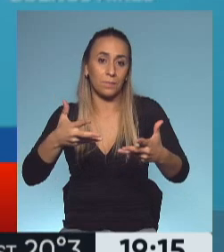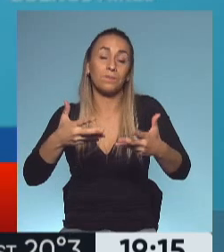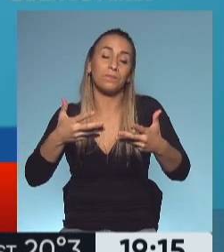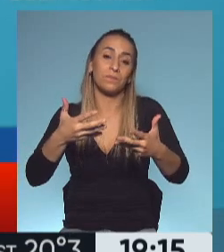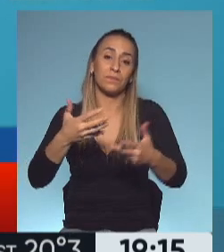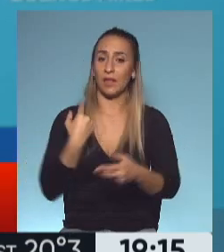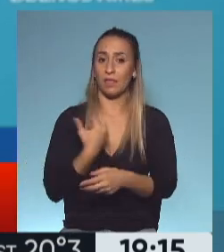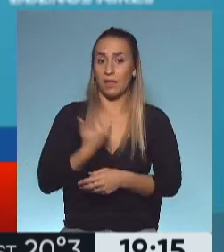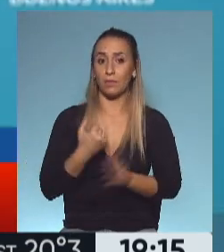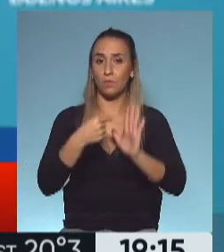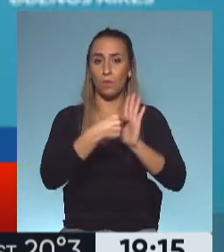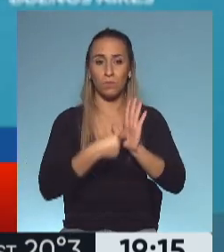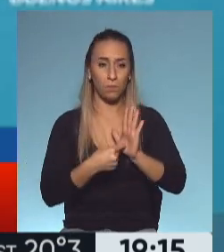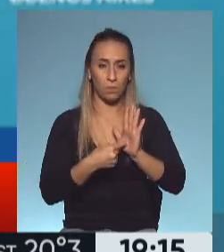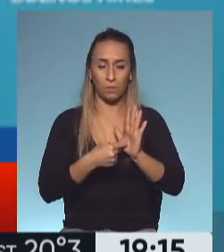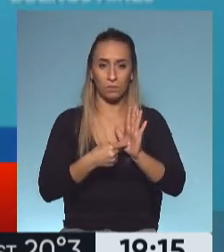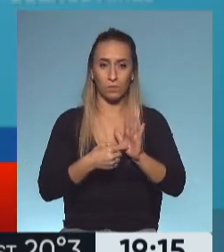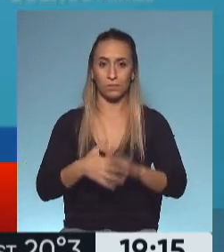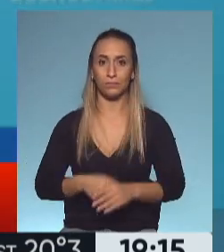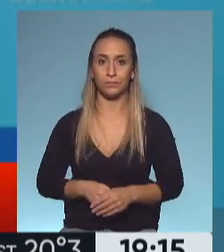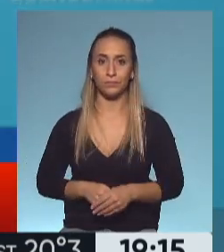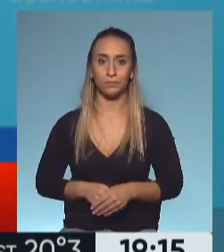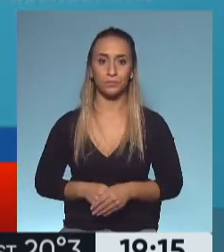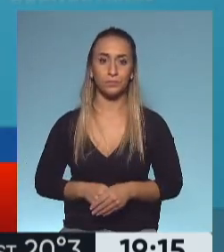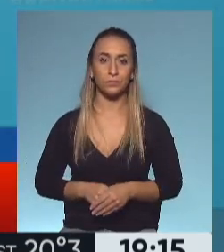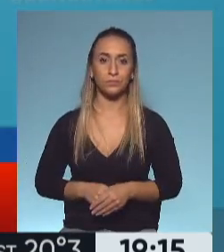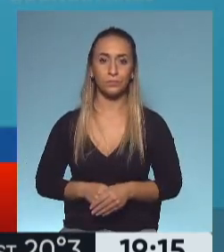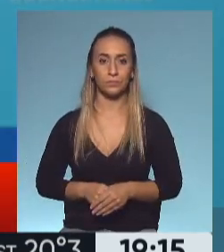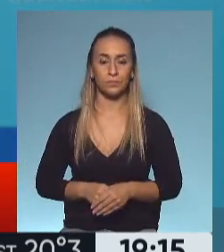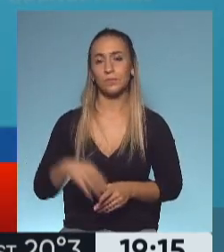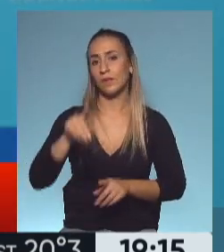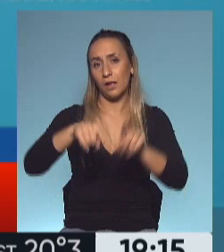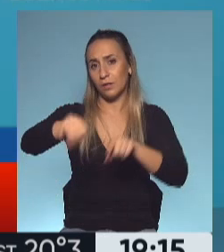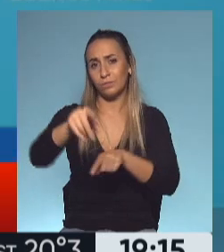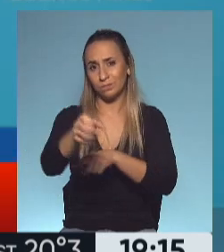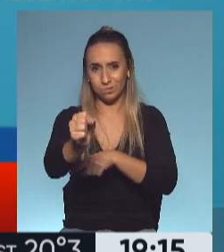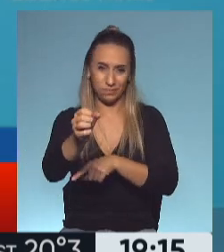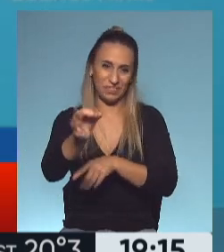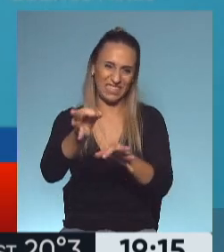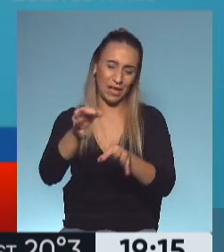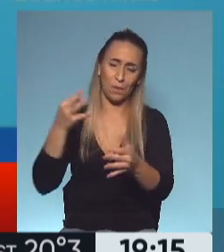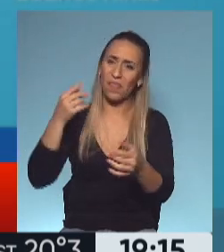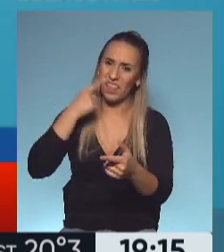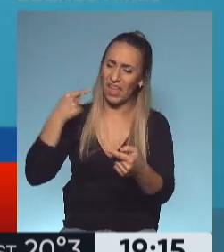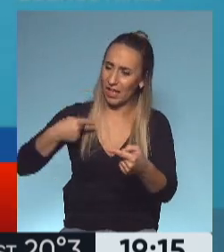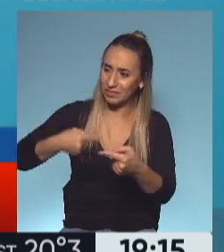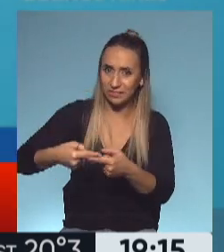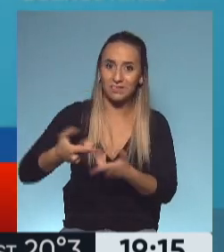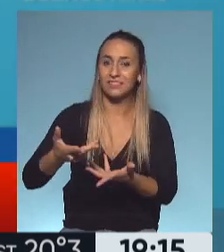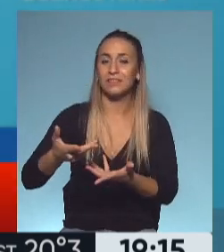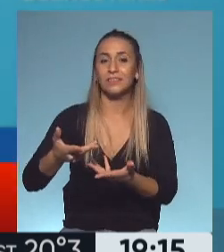indicadores muy similares. Como muchos escucharon estos días, recomendados